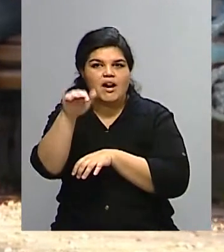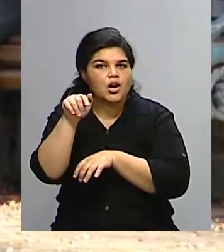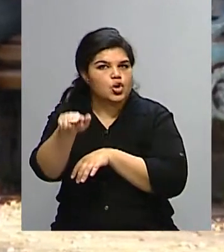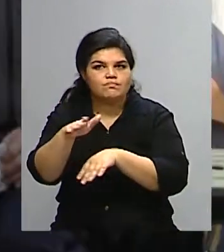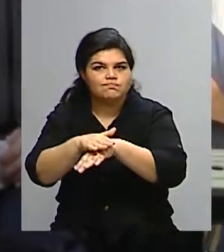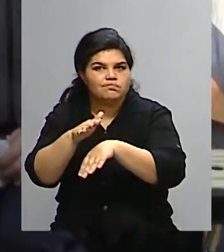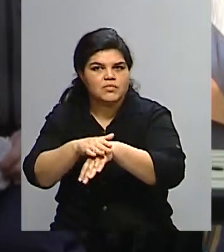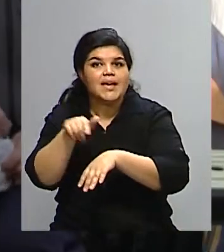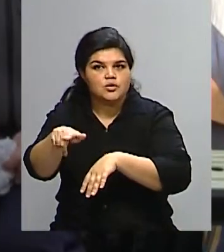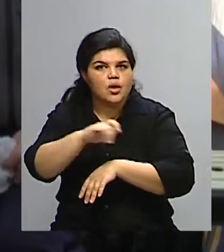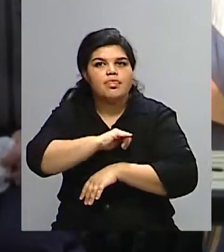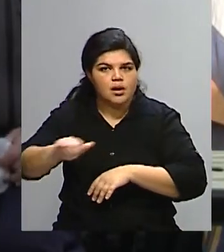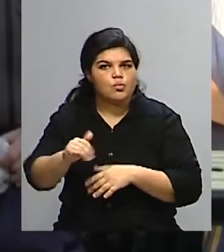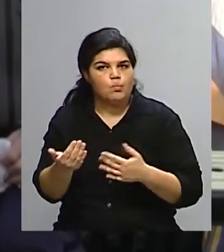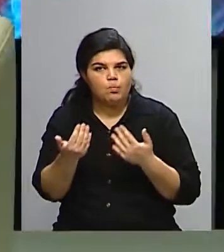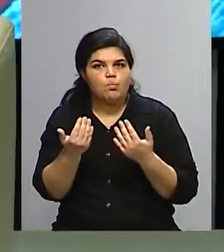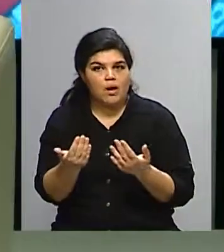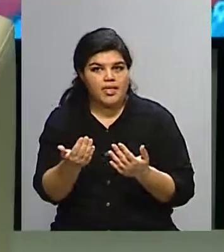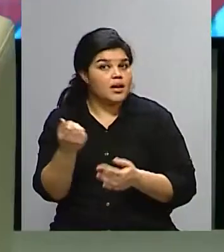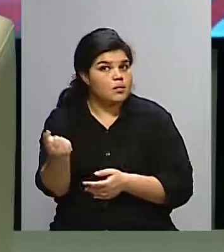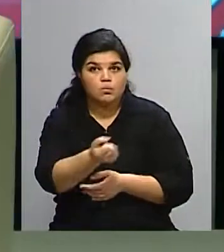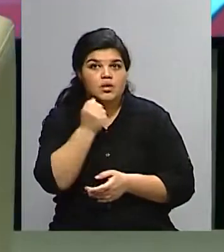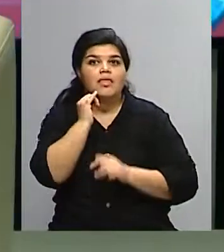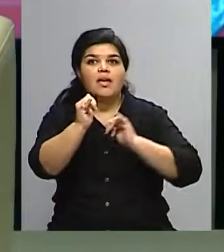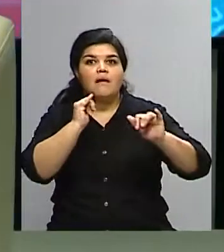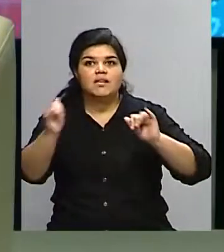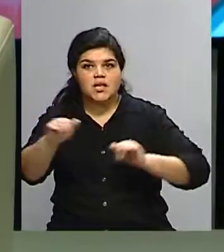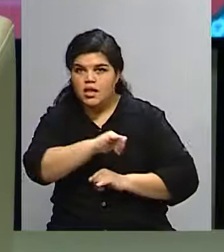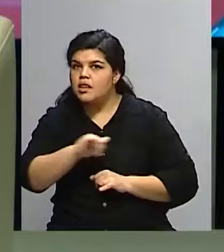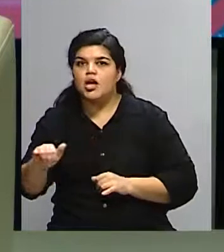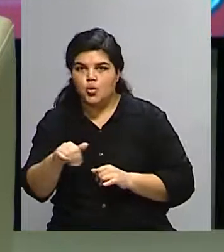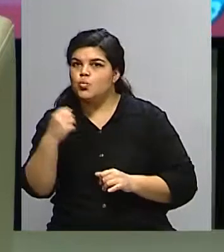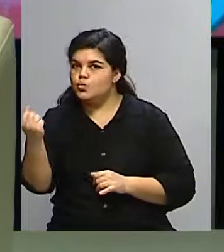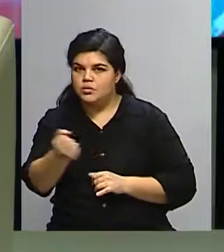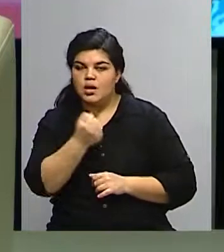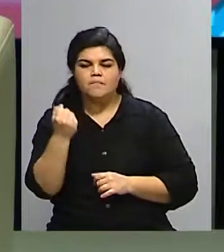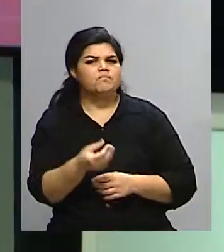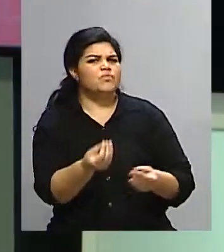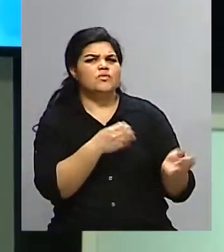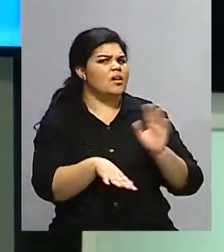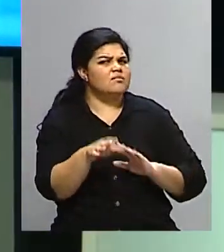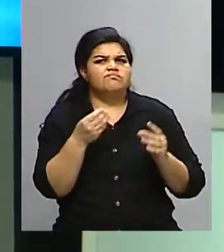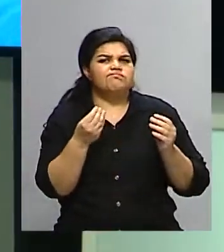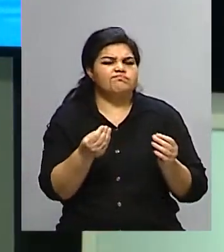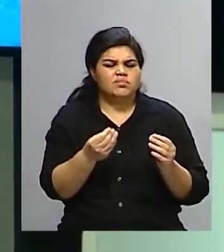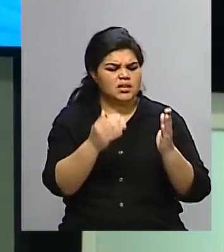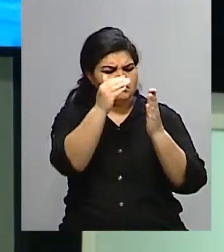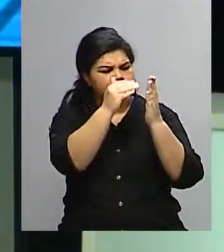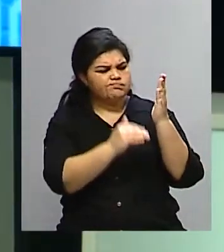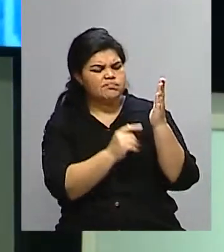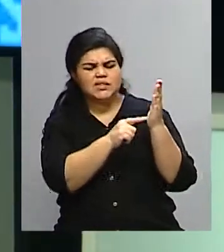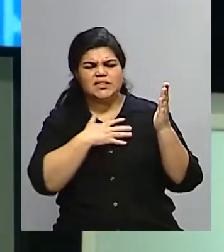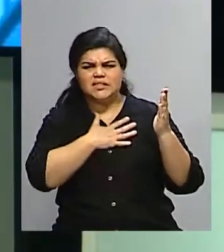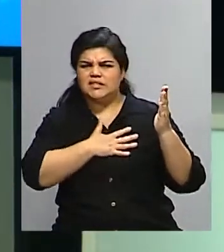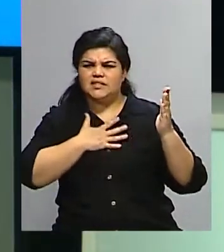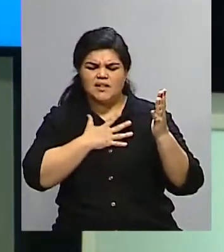puede denunciar, ¿sí? Sí. Esto es importante que se sepa. ¿Y cómo lo pueden hacer? Digo, porque la gente por ahí se queda con la angustia de haber pasado mal un momento en un